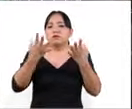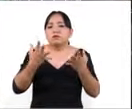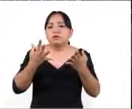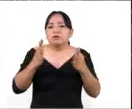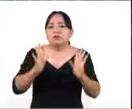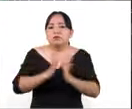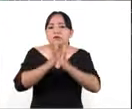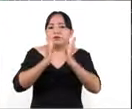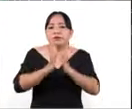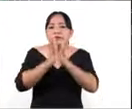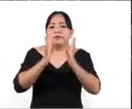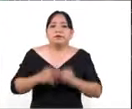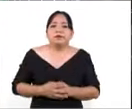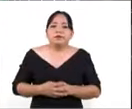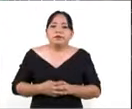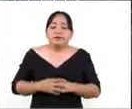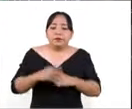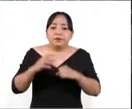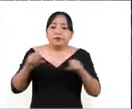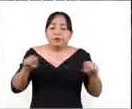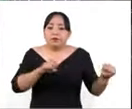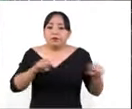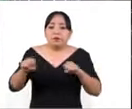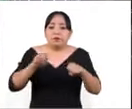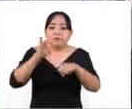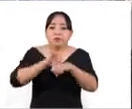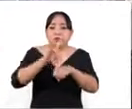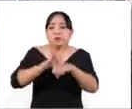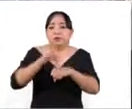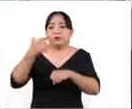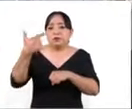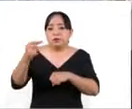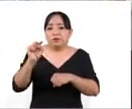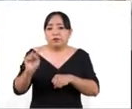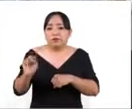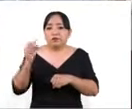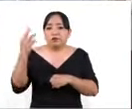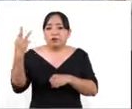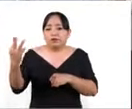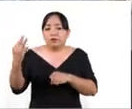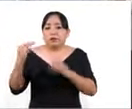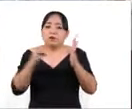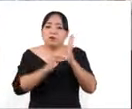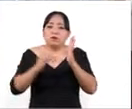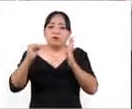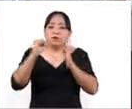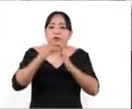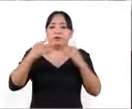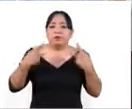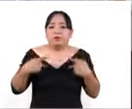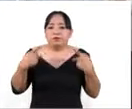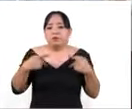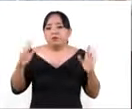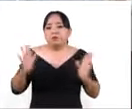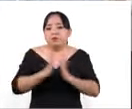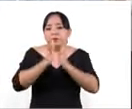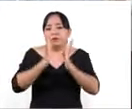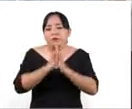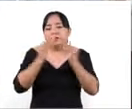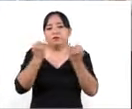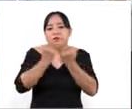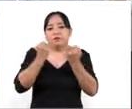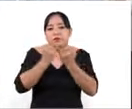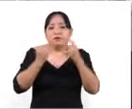Sí. En el simulacro participaron 7.3 millones de personas y además participaron